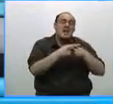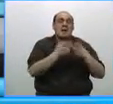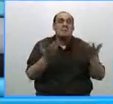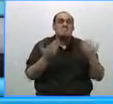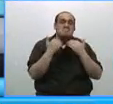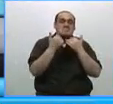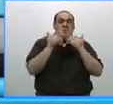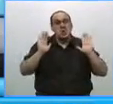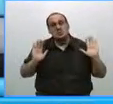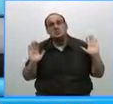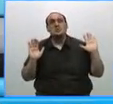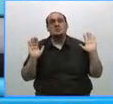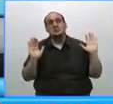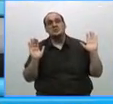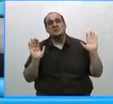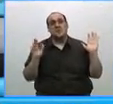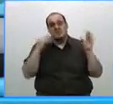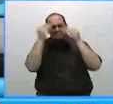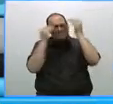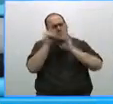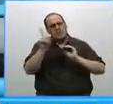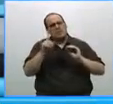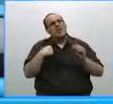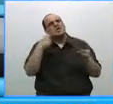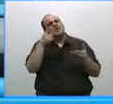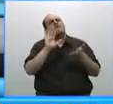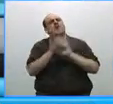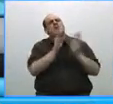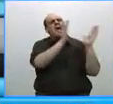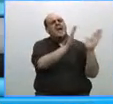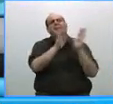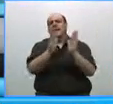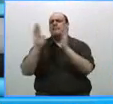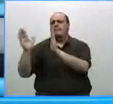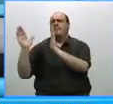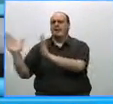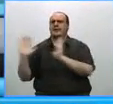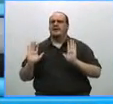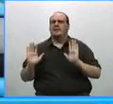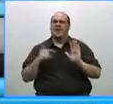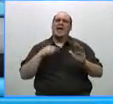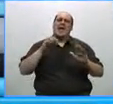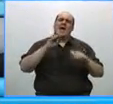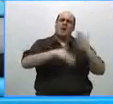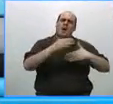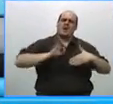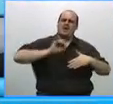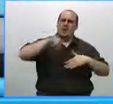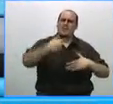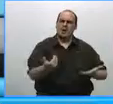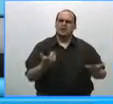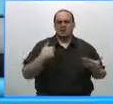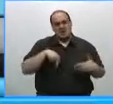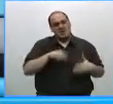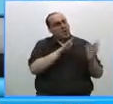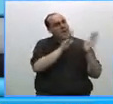sueño y la verdad es que lo veo como bueno una una etapa hacia los juegos del año y bien entonces bueno hay que tomarlo como lo que es